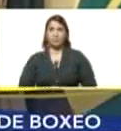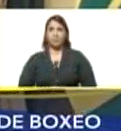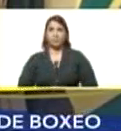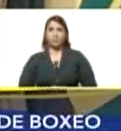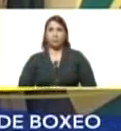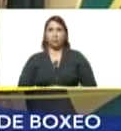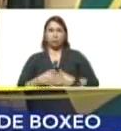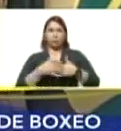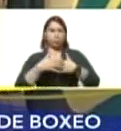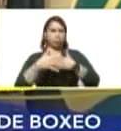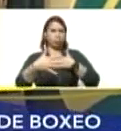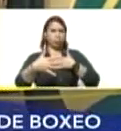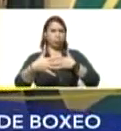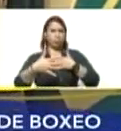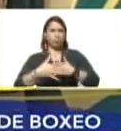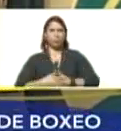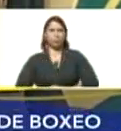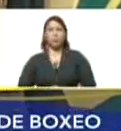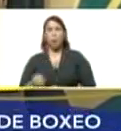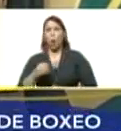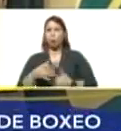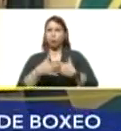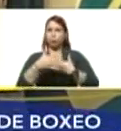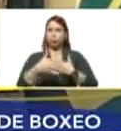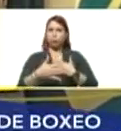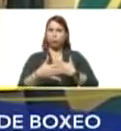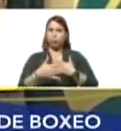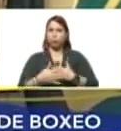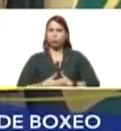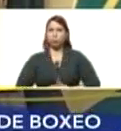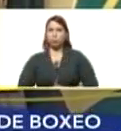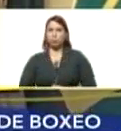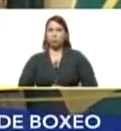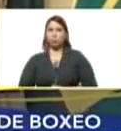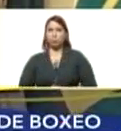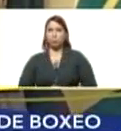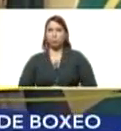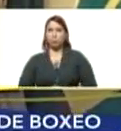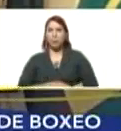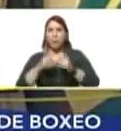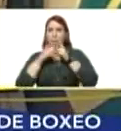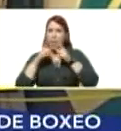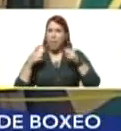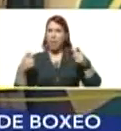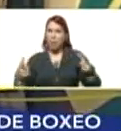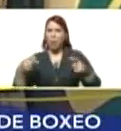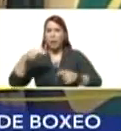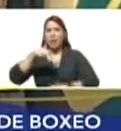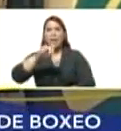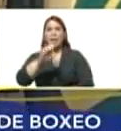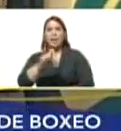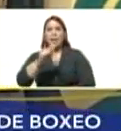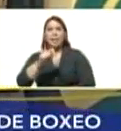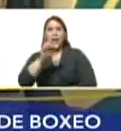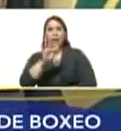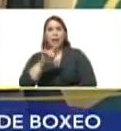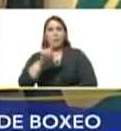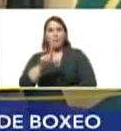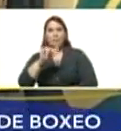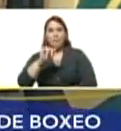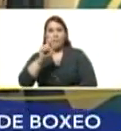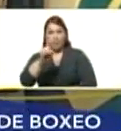temporada, o estas temporadas, para hablar en lenguaje de Netflix,